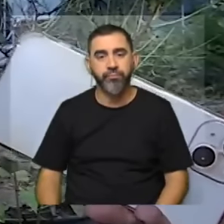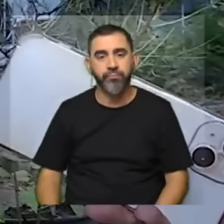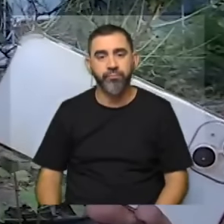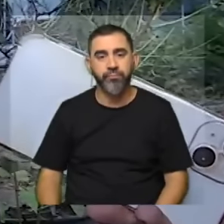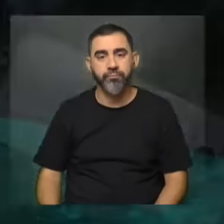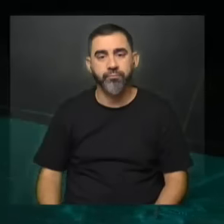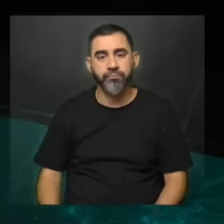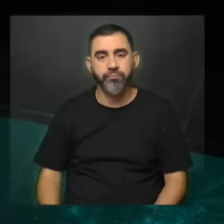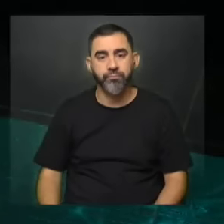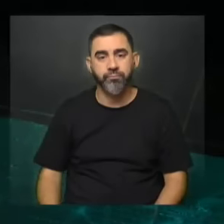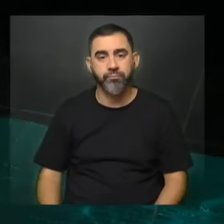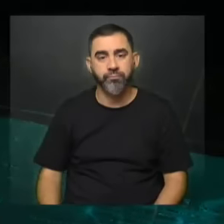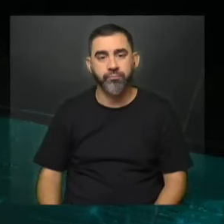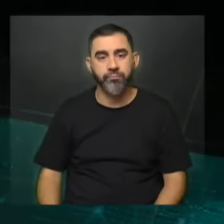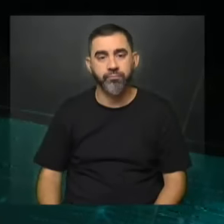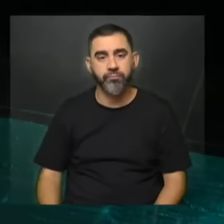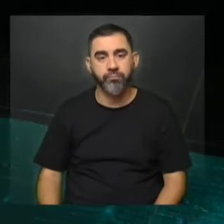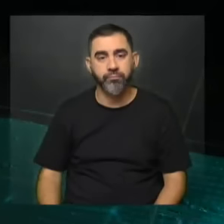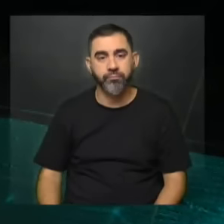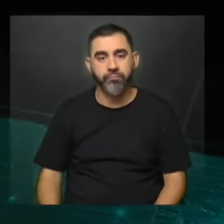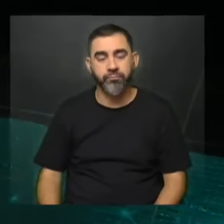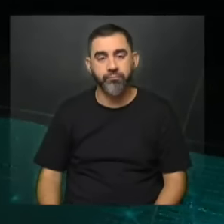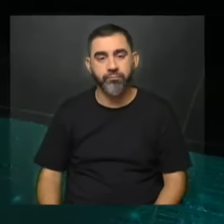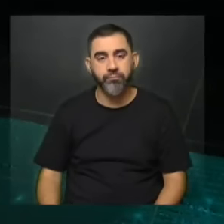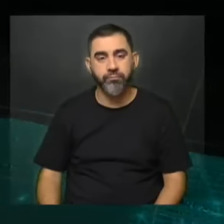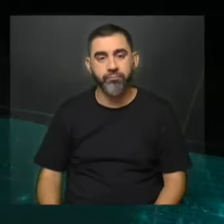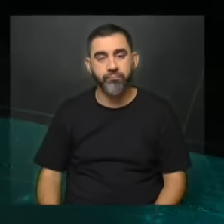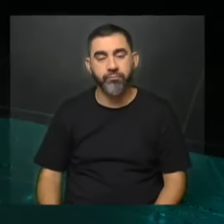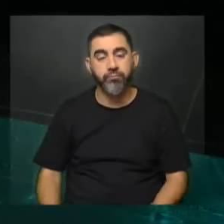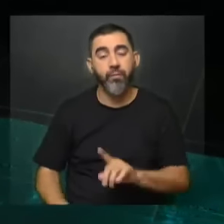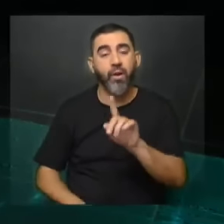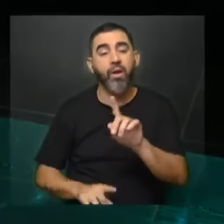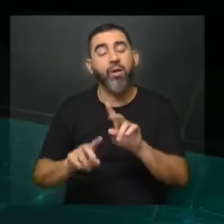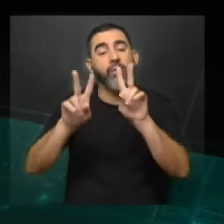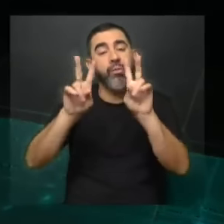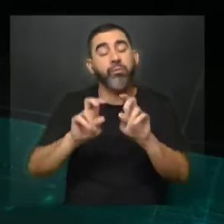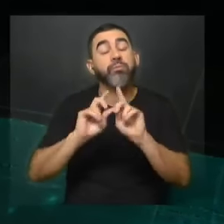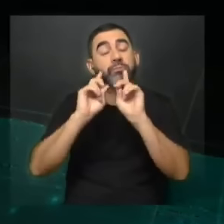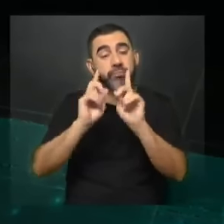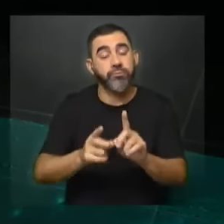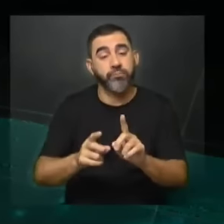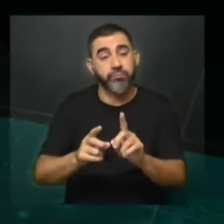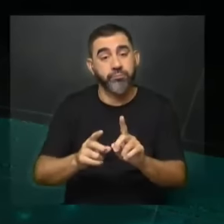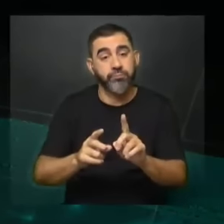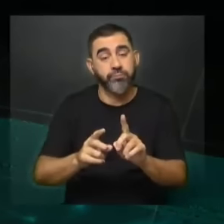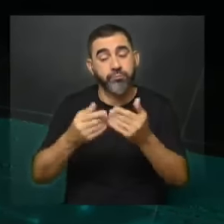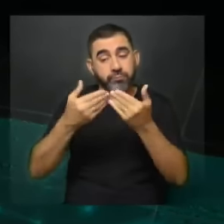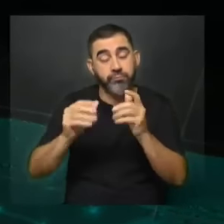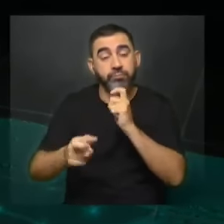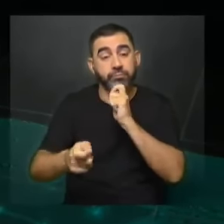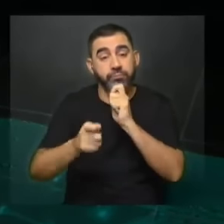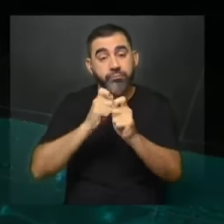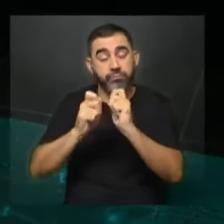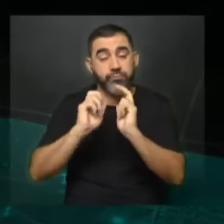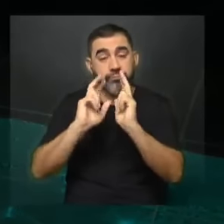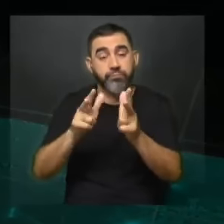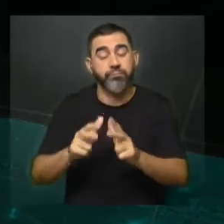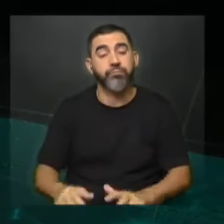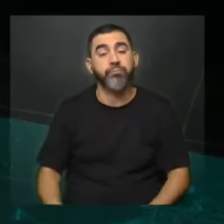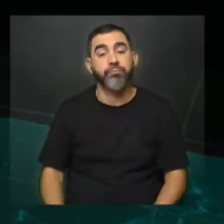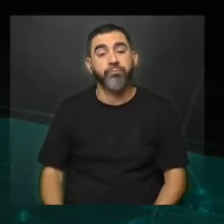no Bueno muy bien Vamos a comentar alguno de los asuntos que también analizamos en el arranque de esta primera edición de